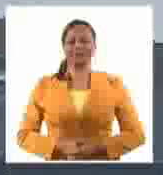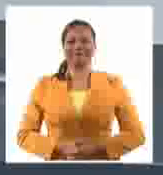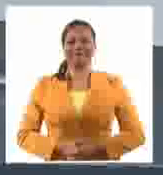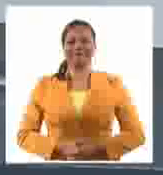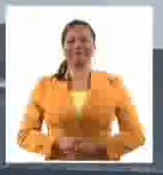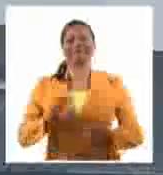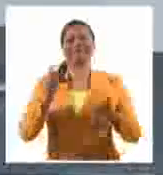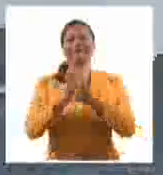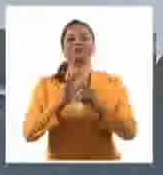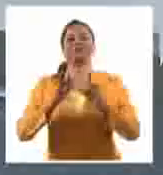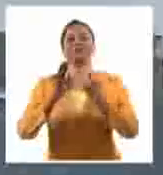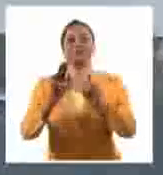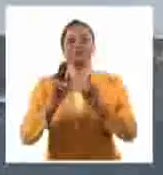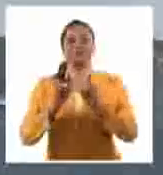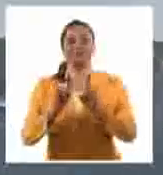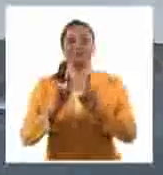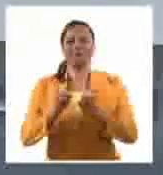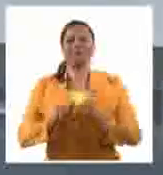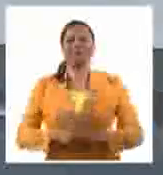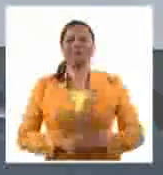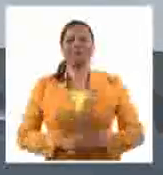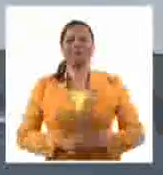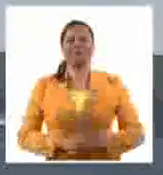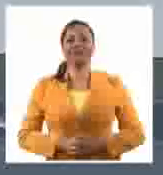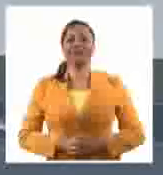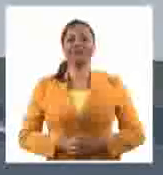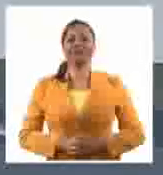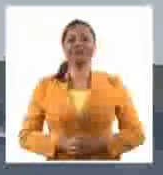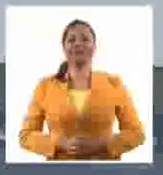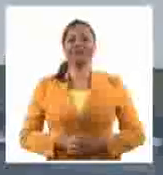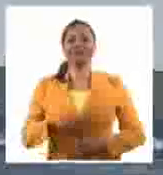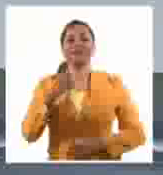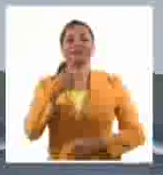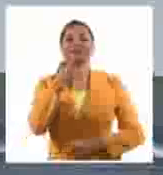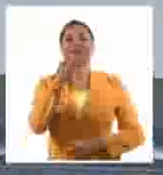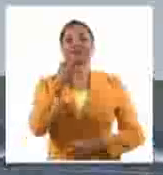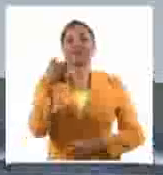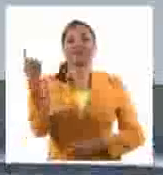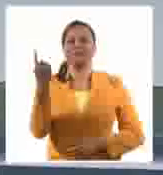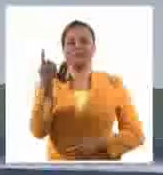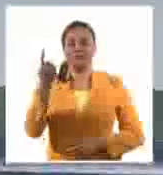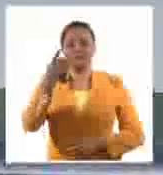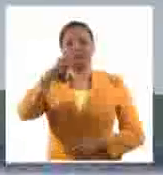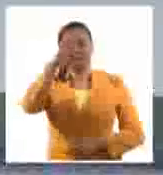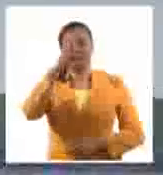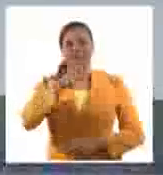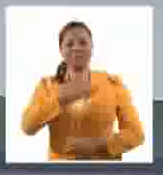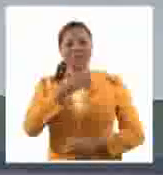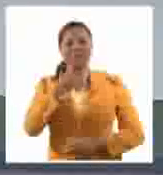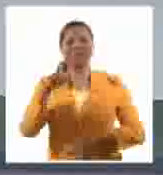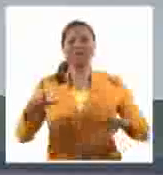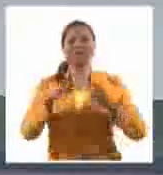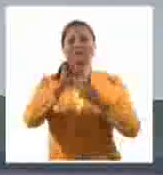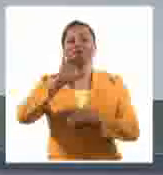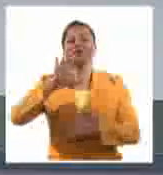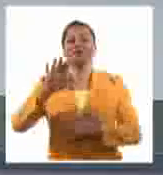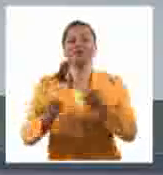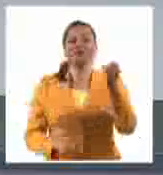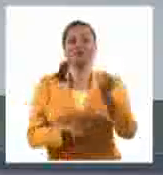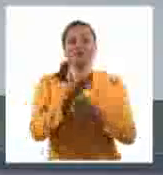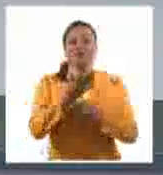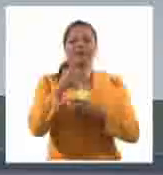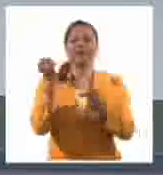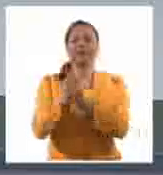Ya comenzamos con las informaciones. Este 5 de enero, la Policía Nacional Revolucionaria cumple 65 años de fundada. La labor de